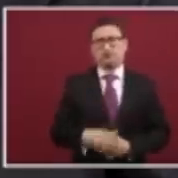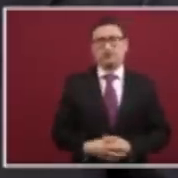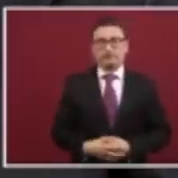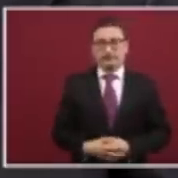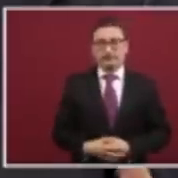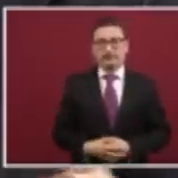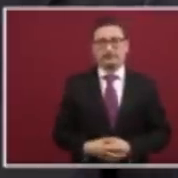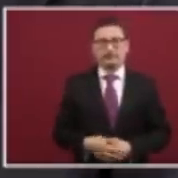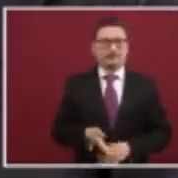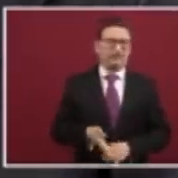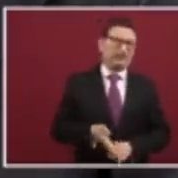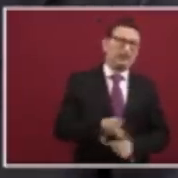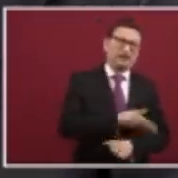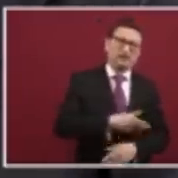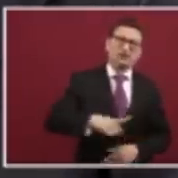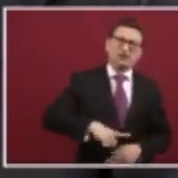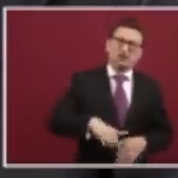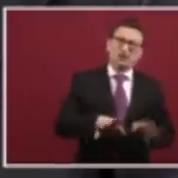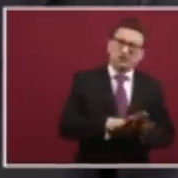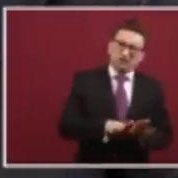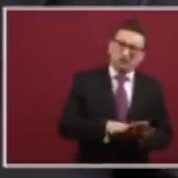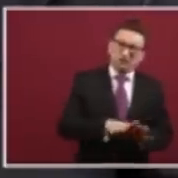¿Cómo era antes?